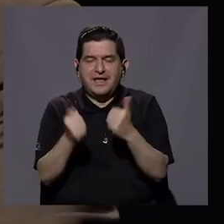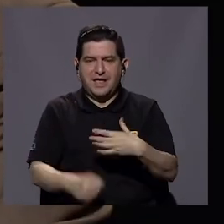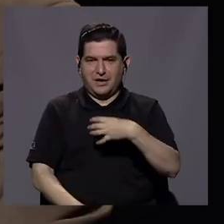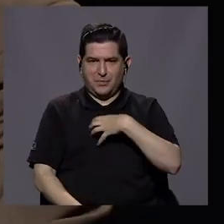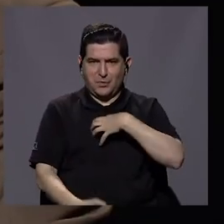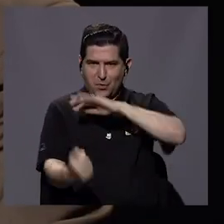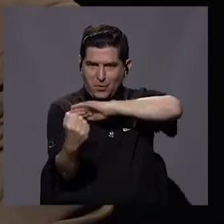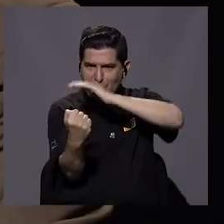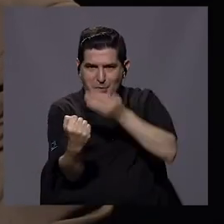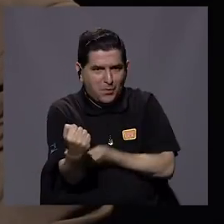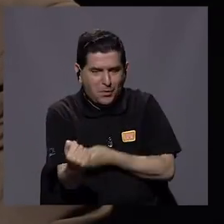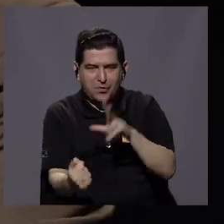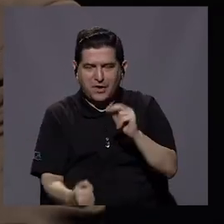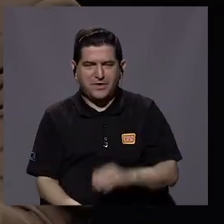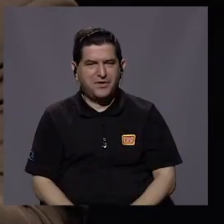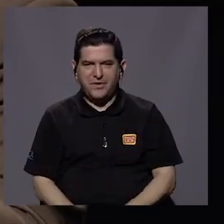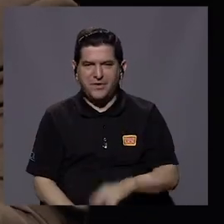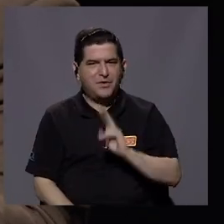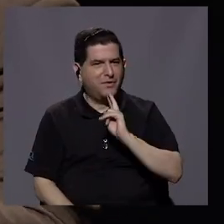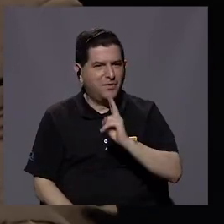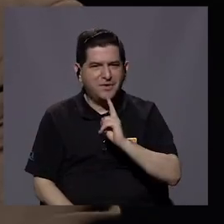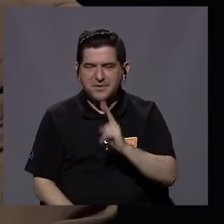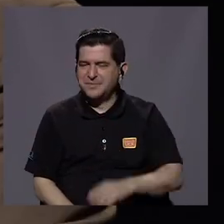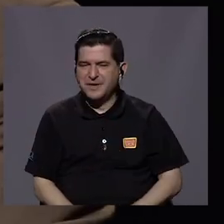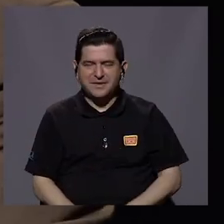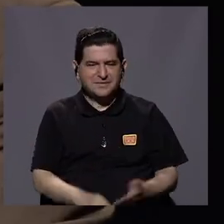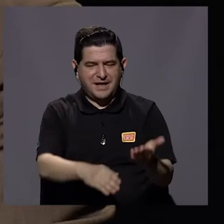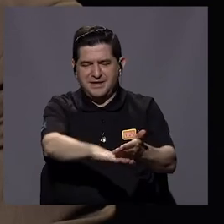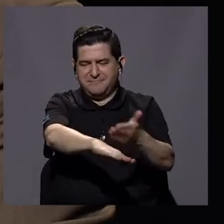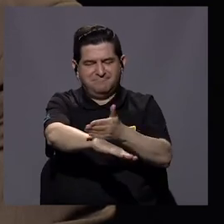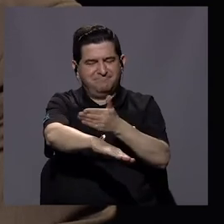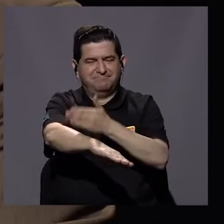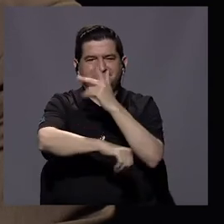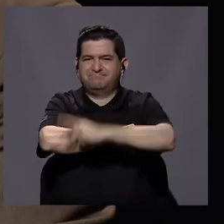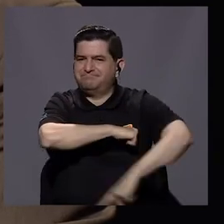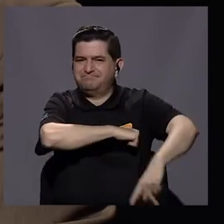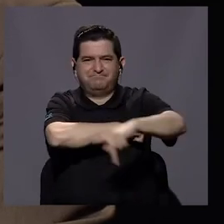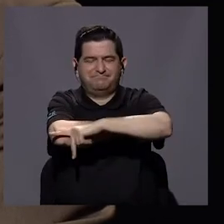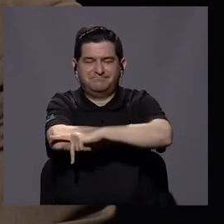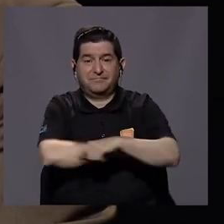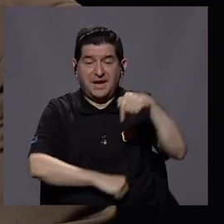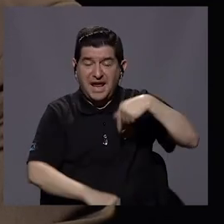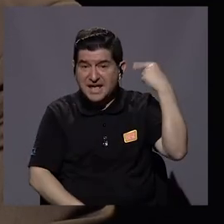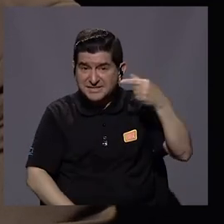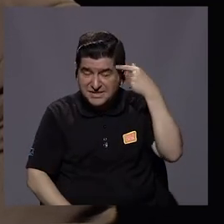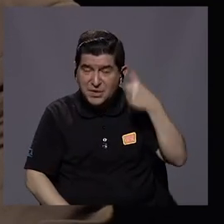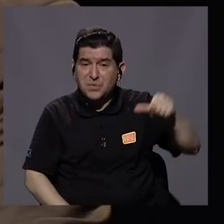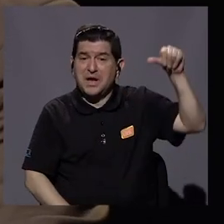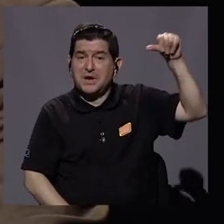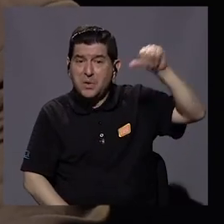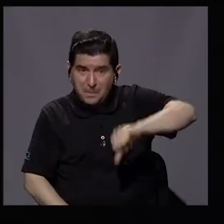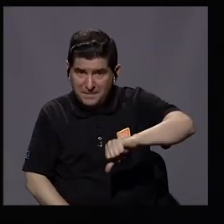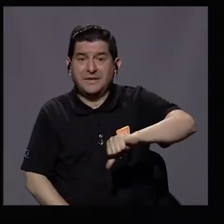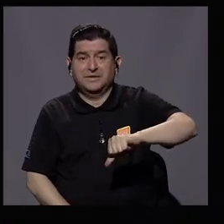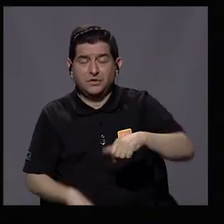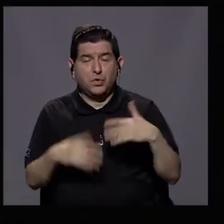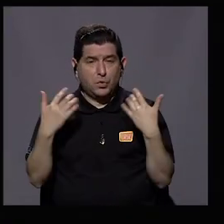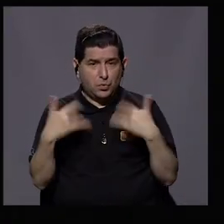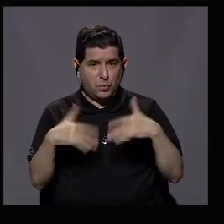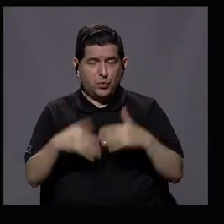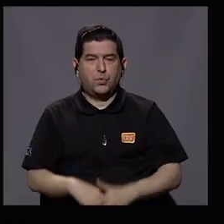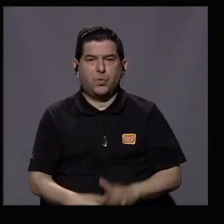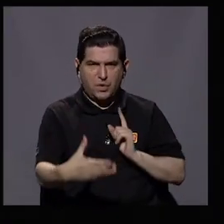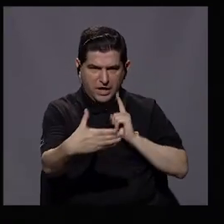poder, no realmente por una potestad real de mejora del país. Yo creo que este gobierno perdió